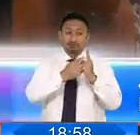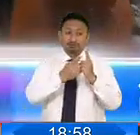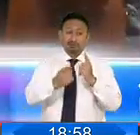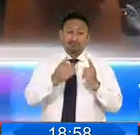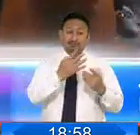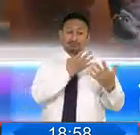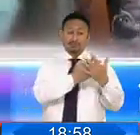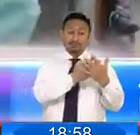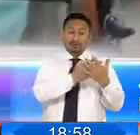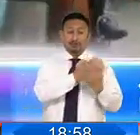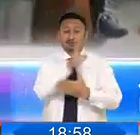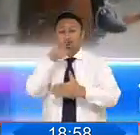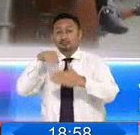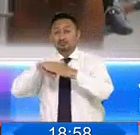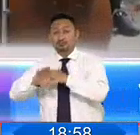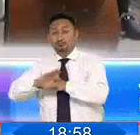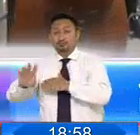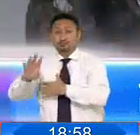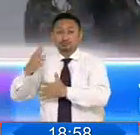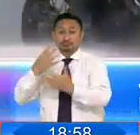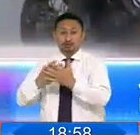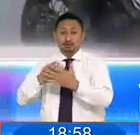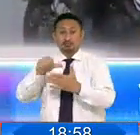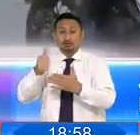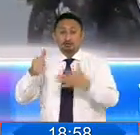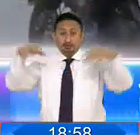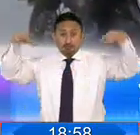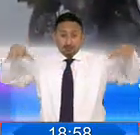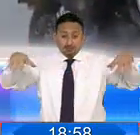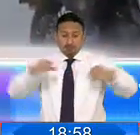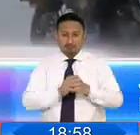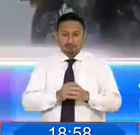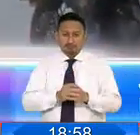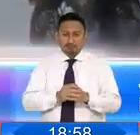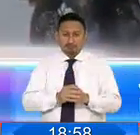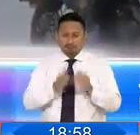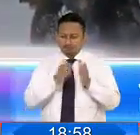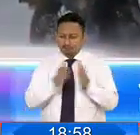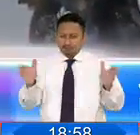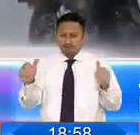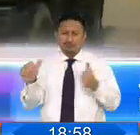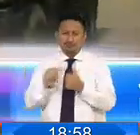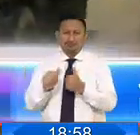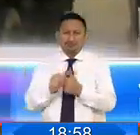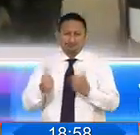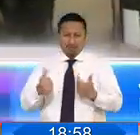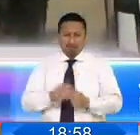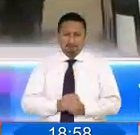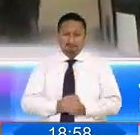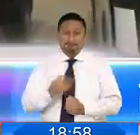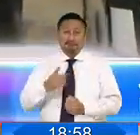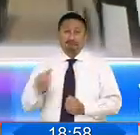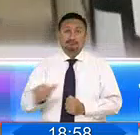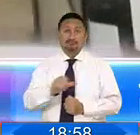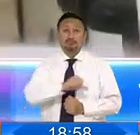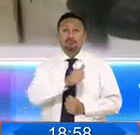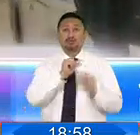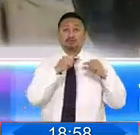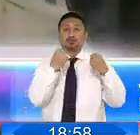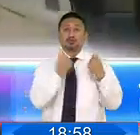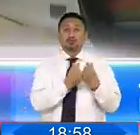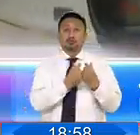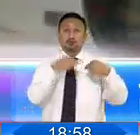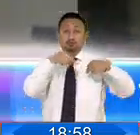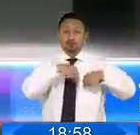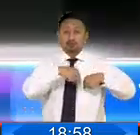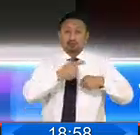la regional para ingresar a la penitenciaría a solo unos cuantos metros de distancia. Y lo mismo ocurrió con otro grupo que salió